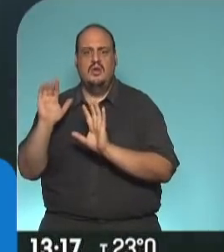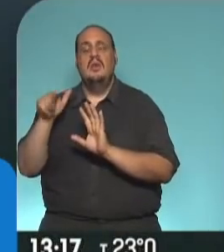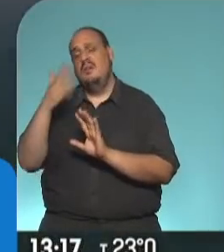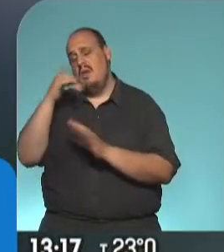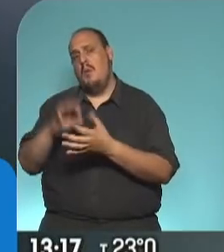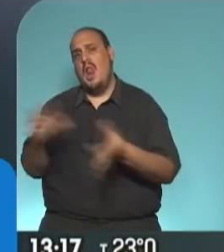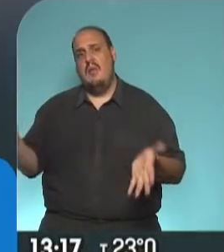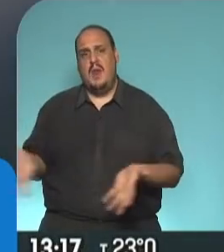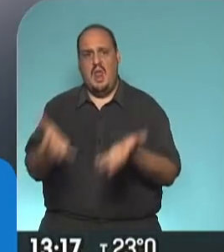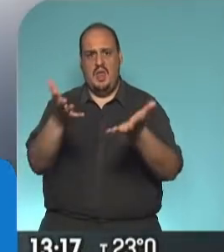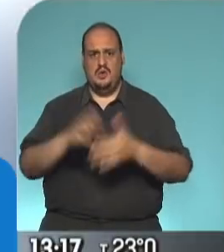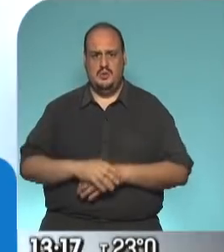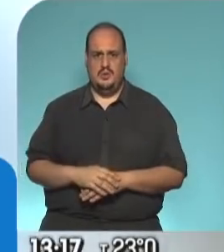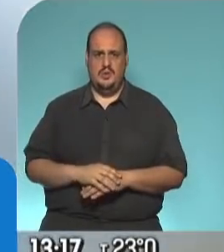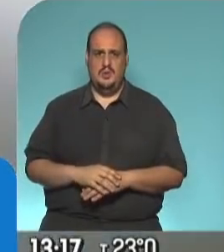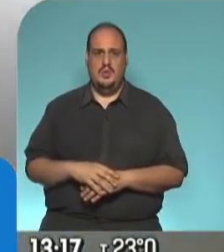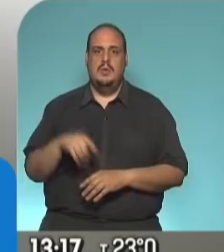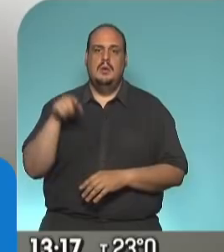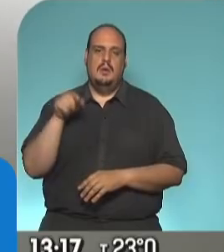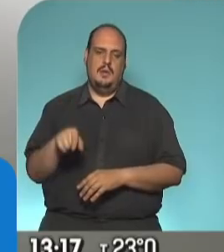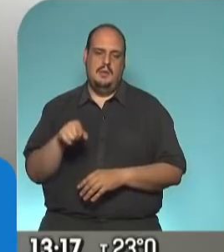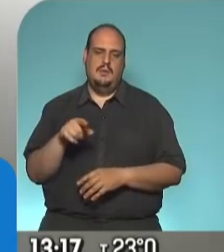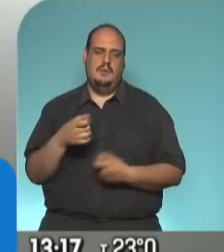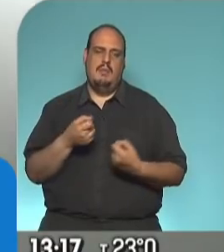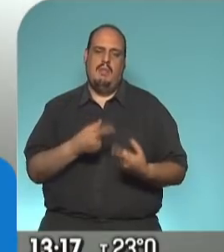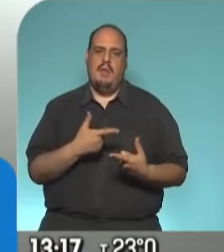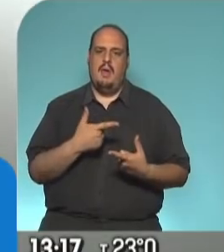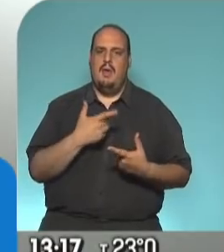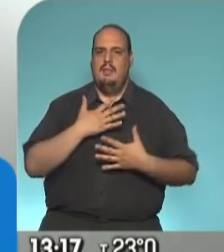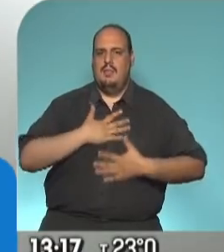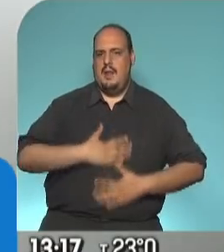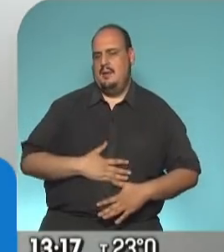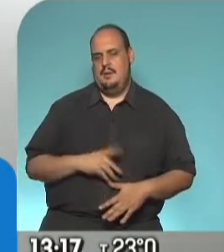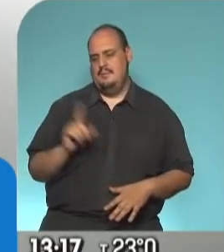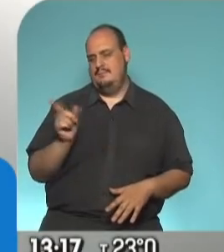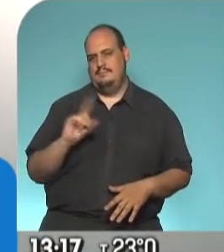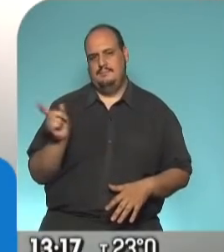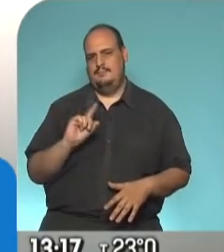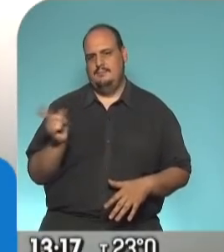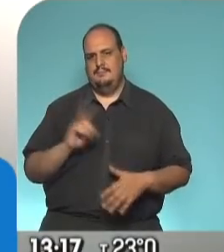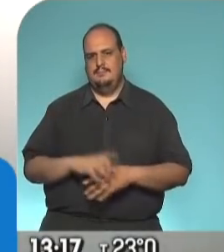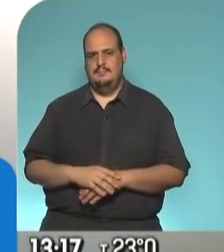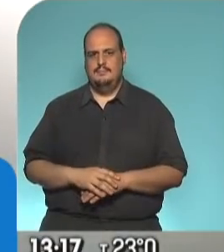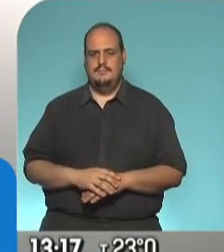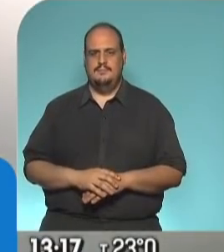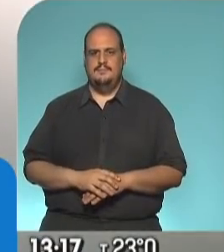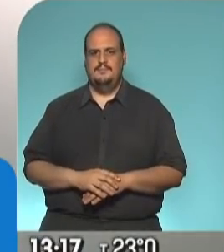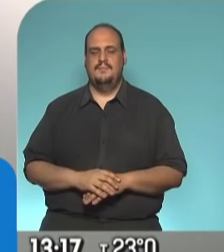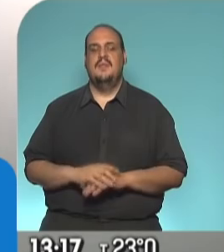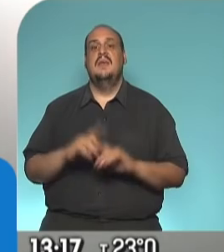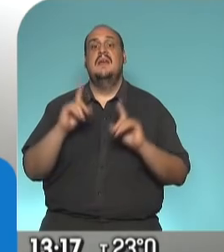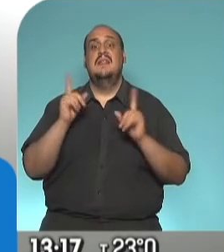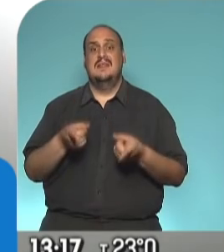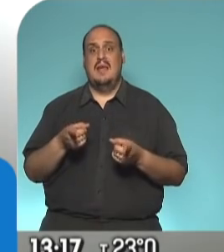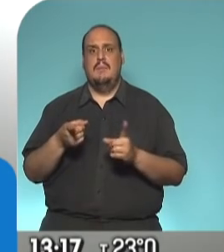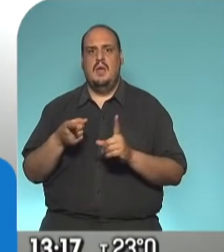liberado. Esto obviamente no contribuyó a tranquilizar el clima que se está viviendo. José también fue